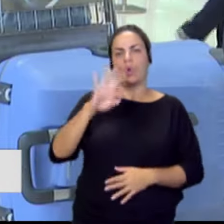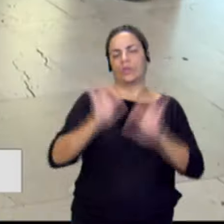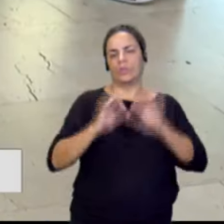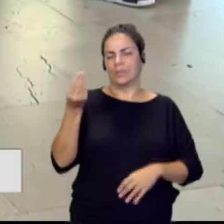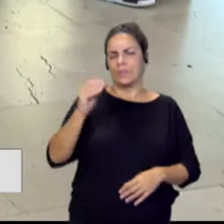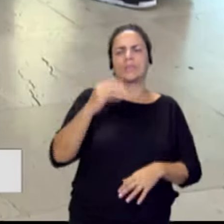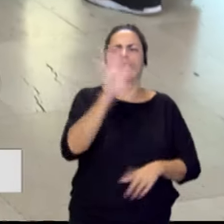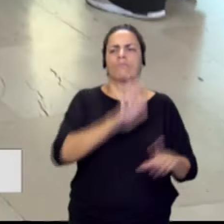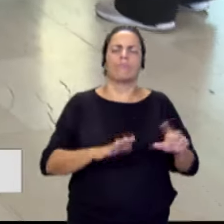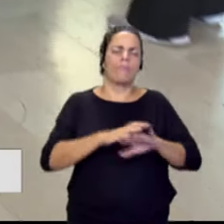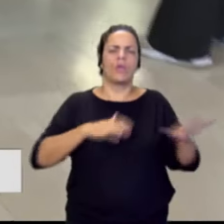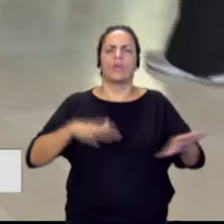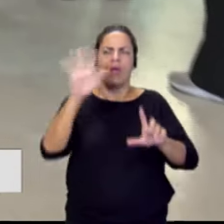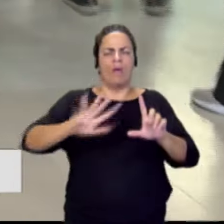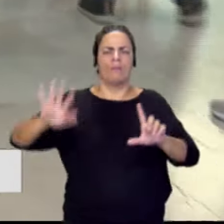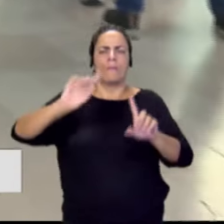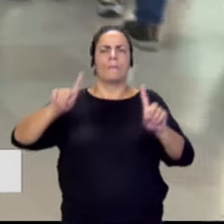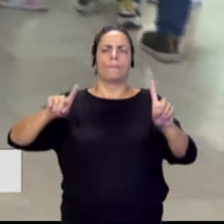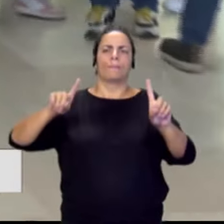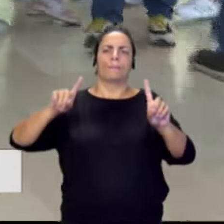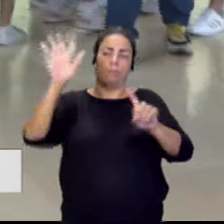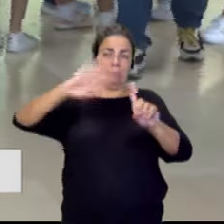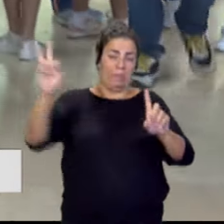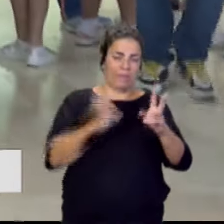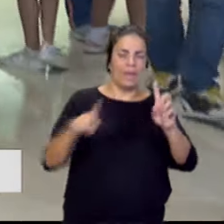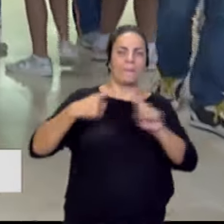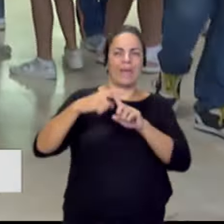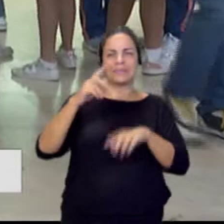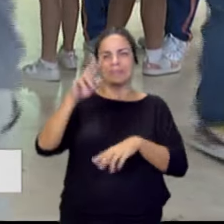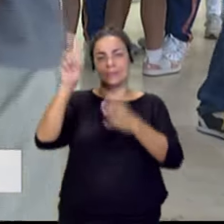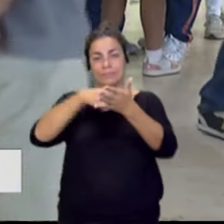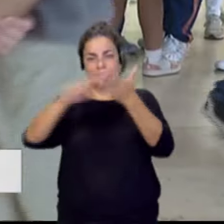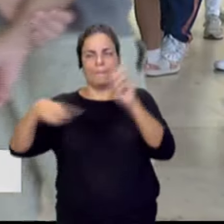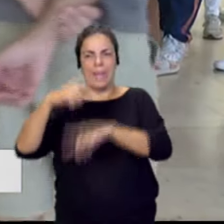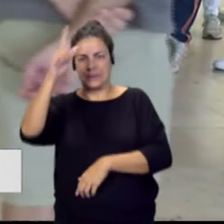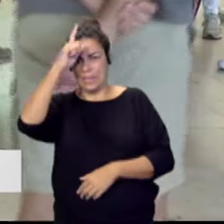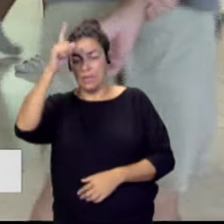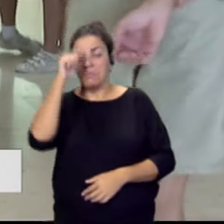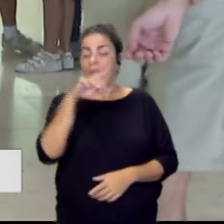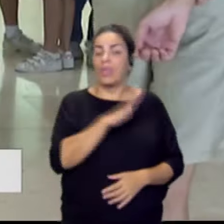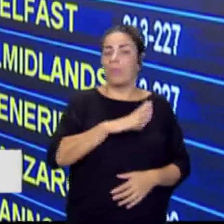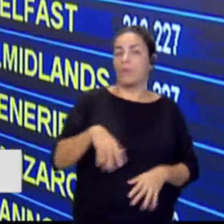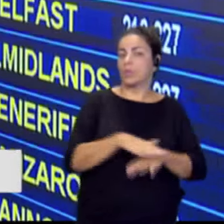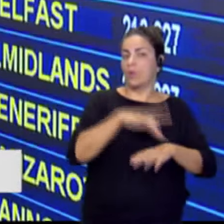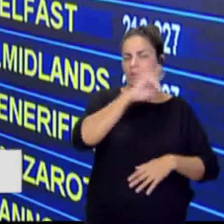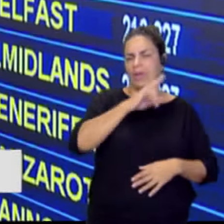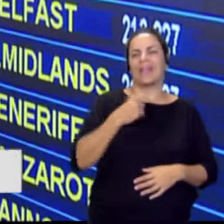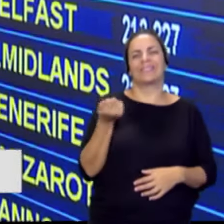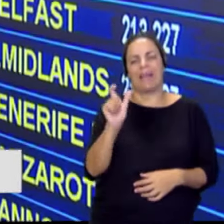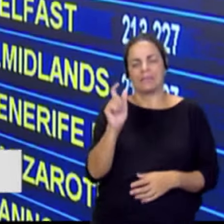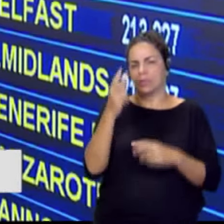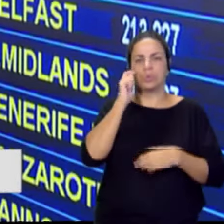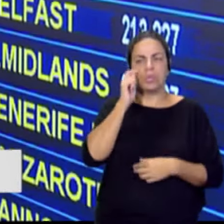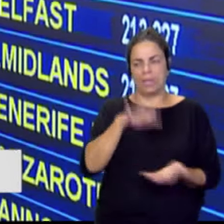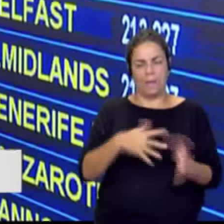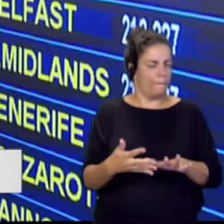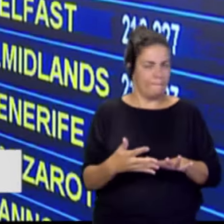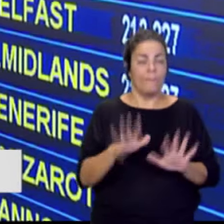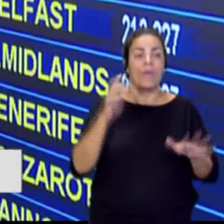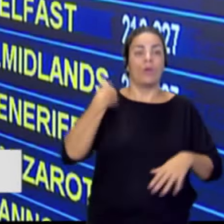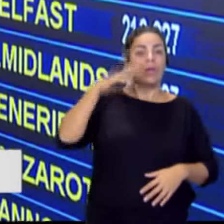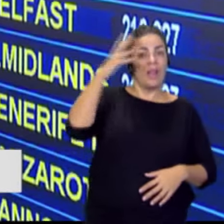destinos emisores, Reino Unido y Alemania. De momento el sector no va a aplicar la llamada tasa turística, pero el presidente Fernando Clavijo ha anunciado